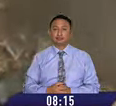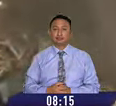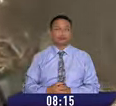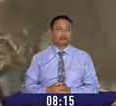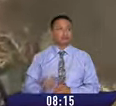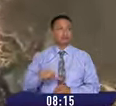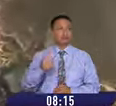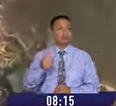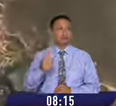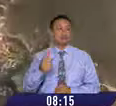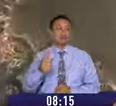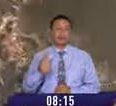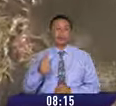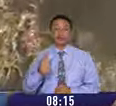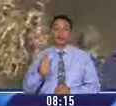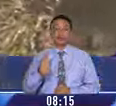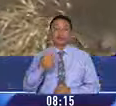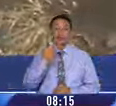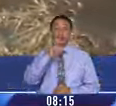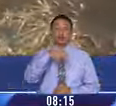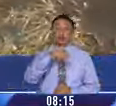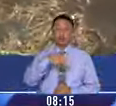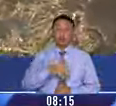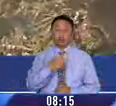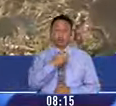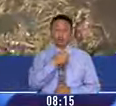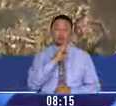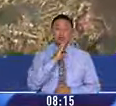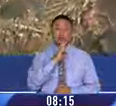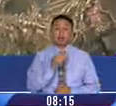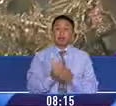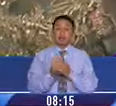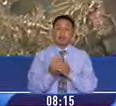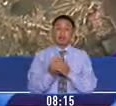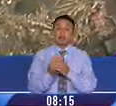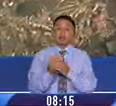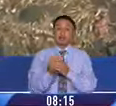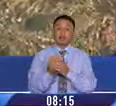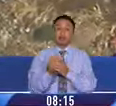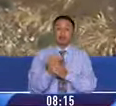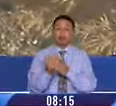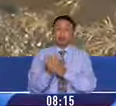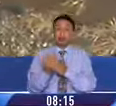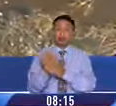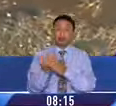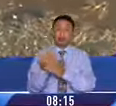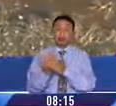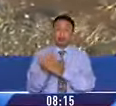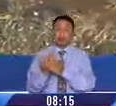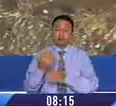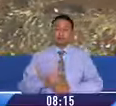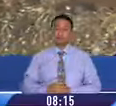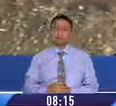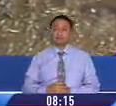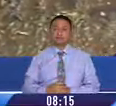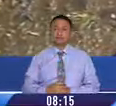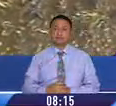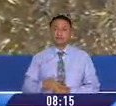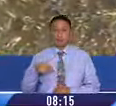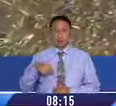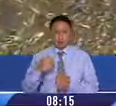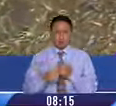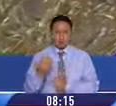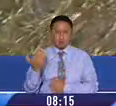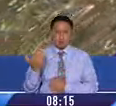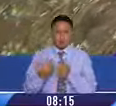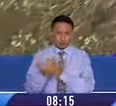también inconveniencia ahí. Se demoraron como 2 meses en venir y el agua se desperdicia Muchísimo, esa es mi señorita. Es decir, que este no es un problema